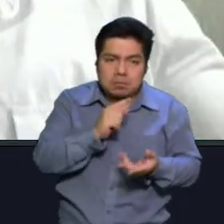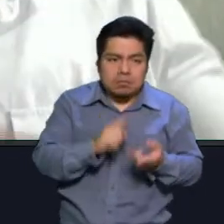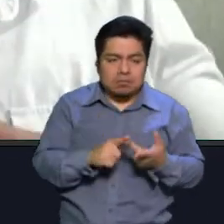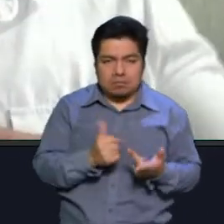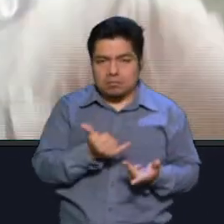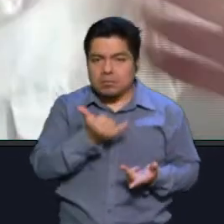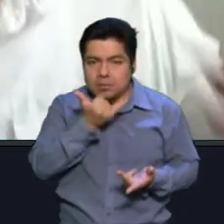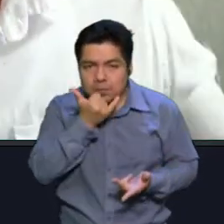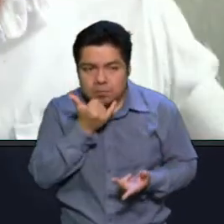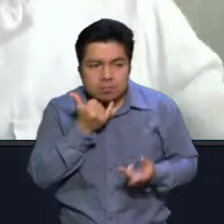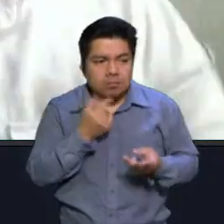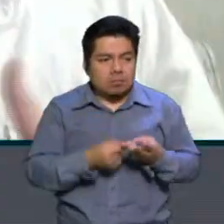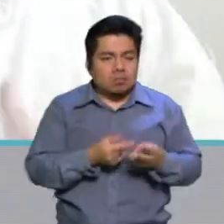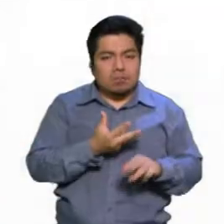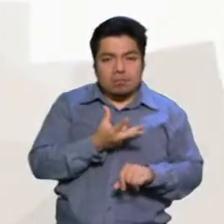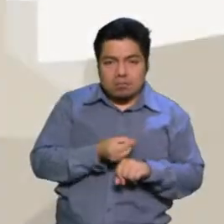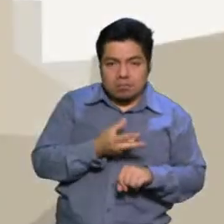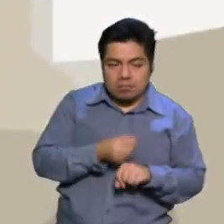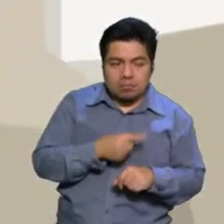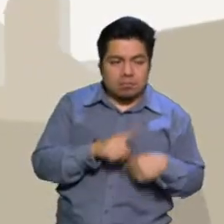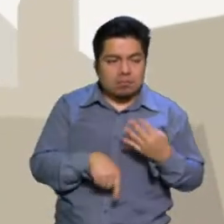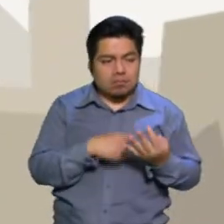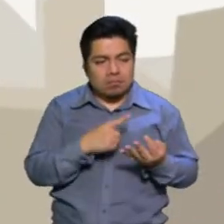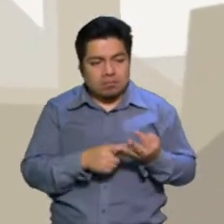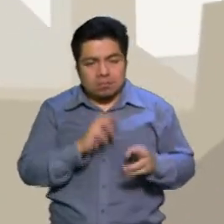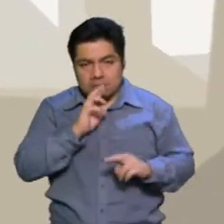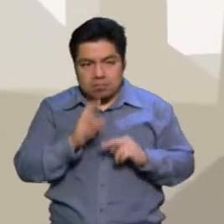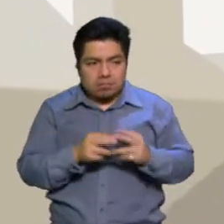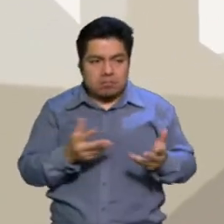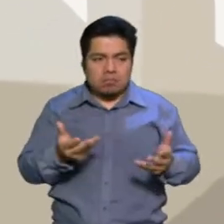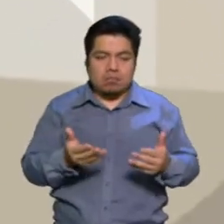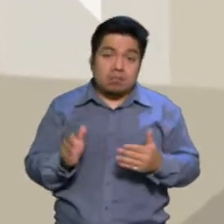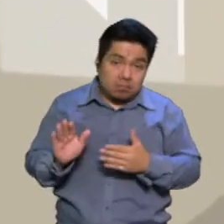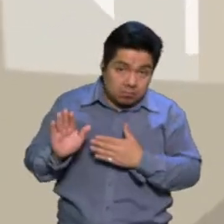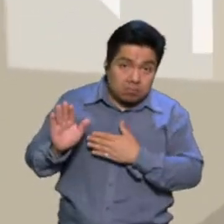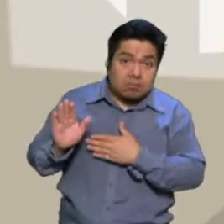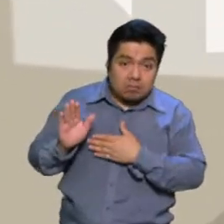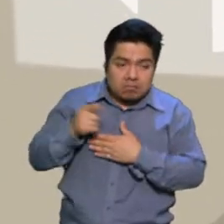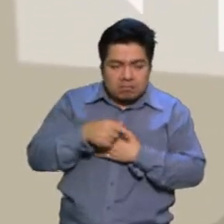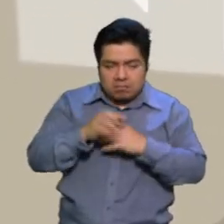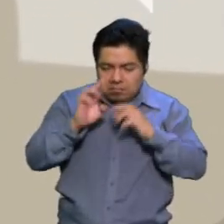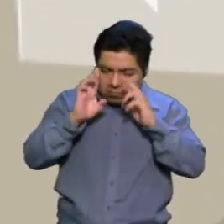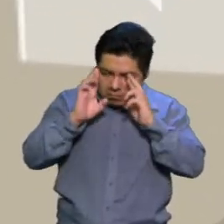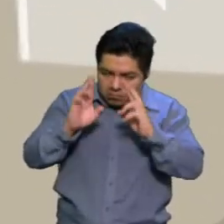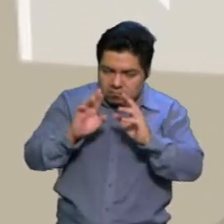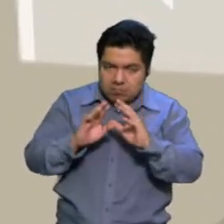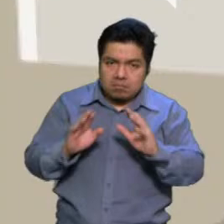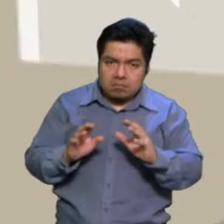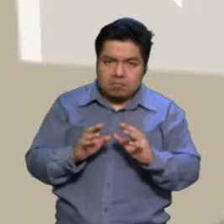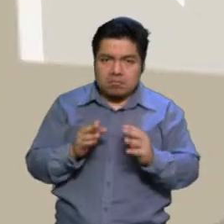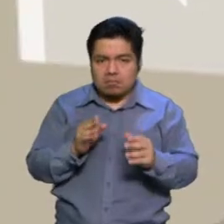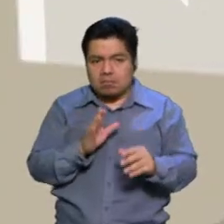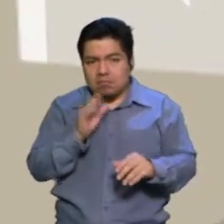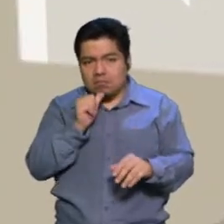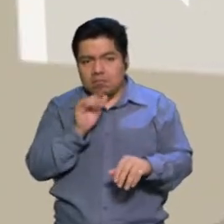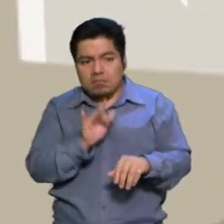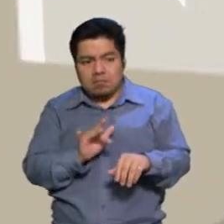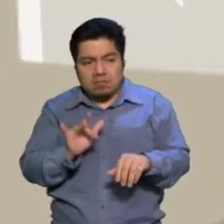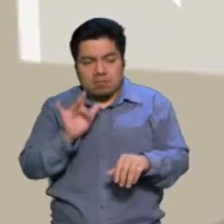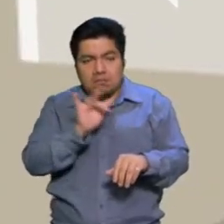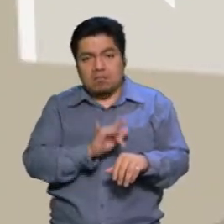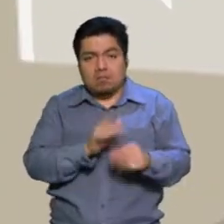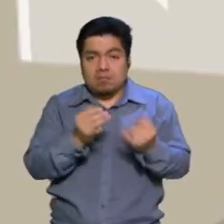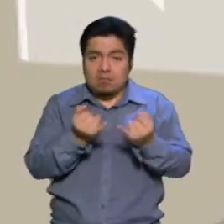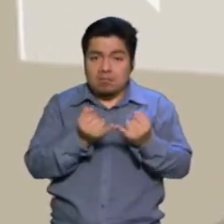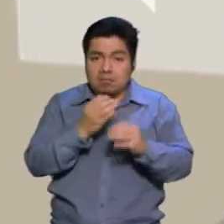dé también medidas cautelares y mientras no se comprometan a respetar la inmunidad de los diplomáticos y